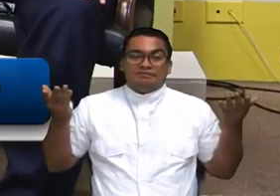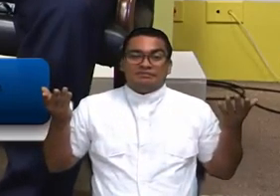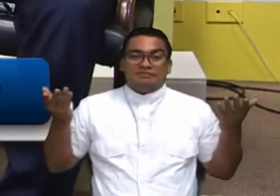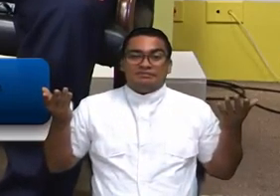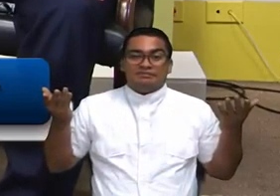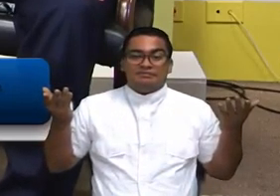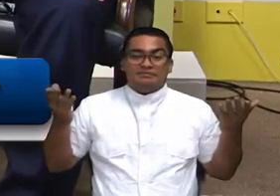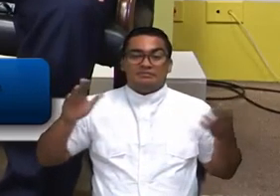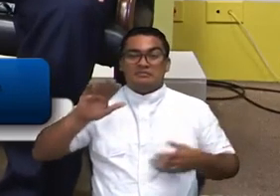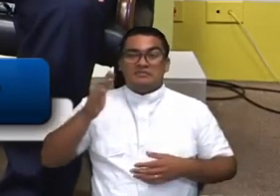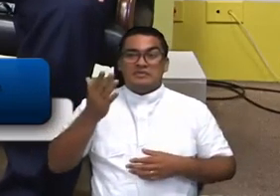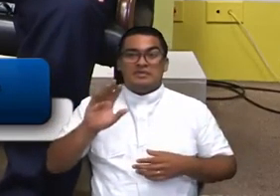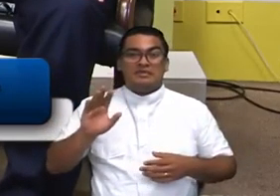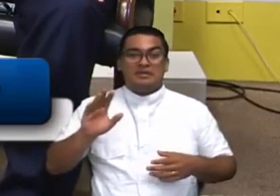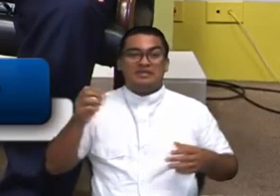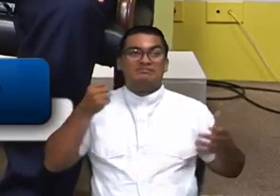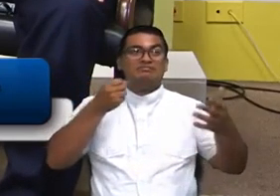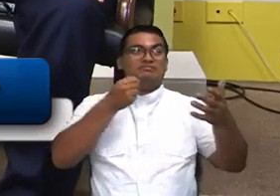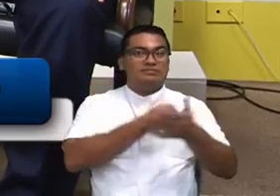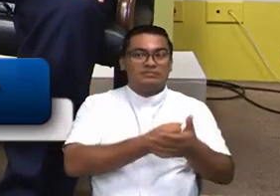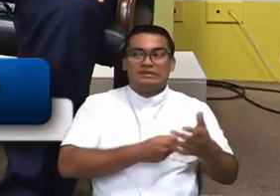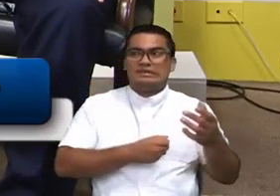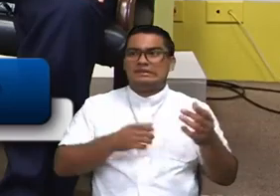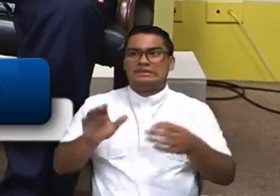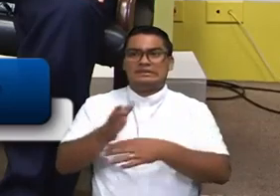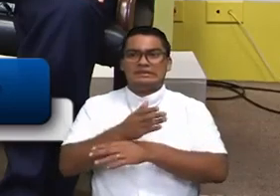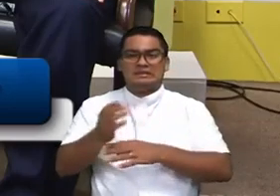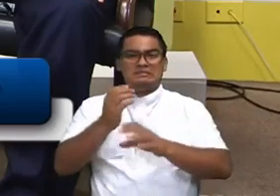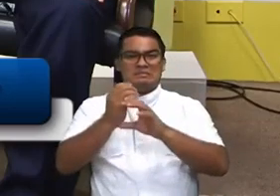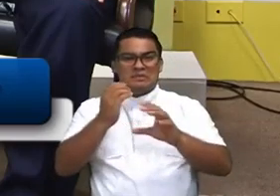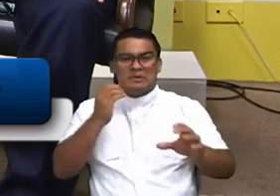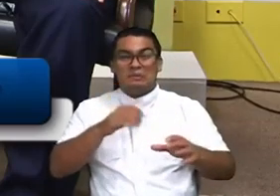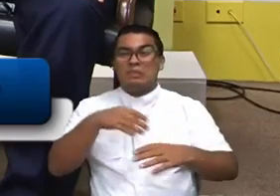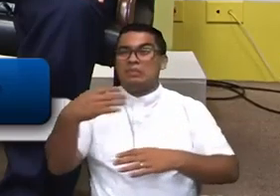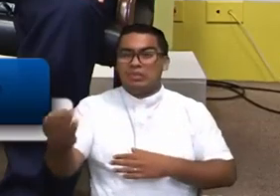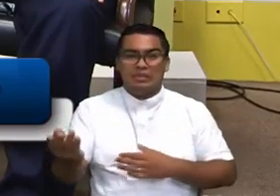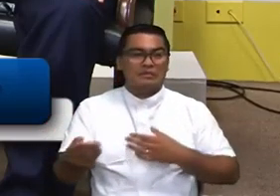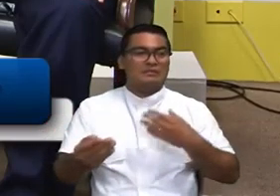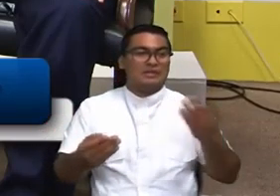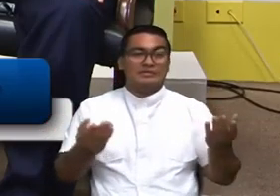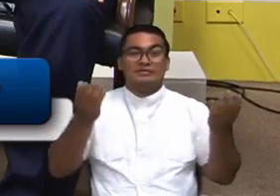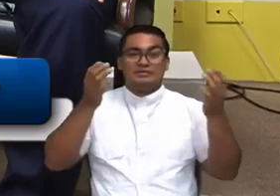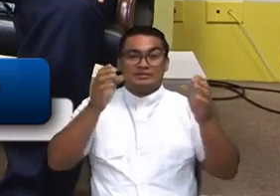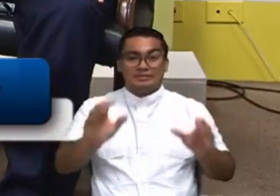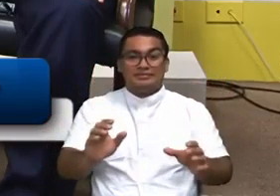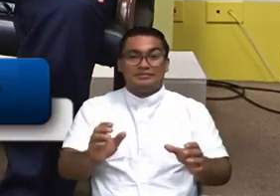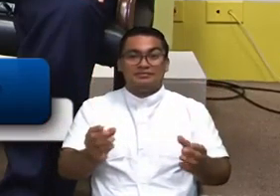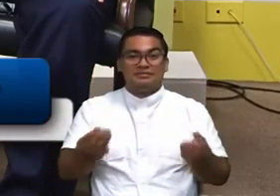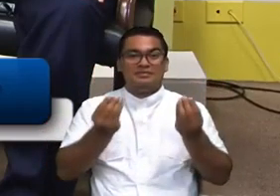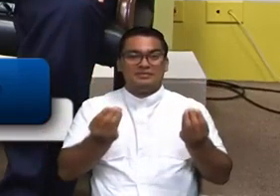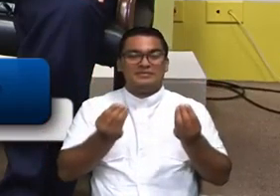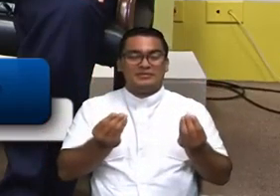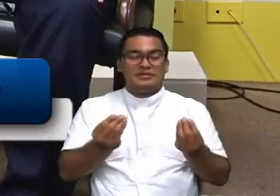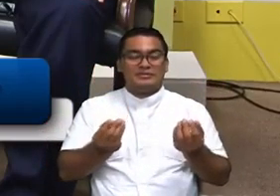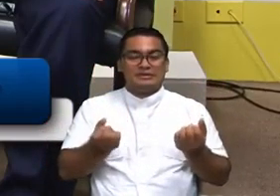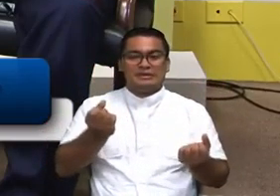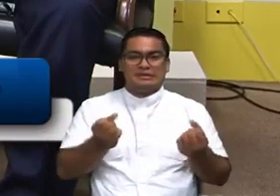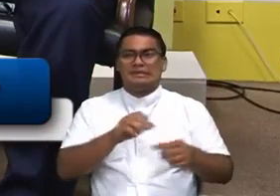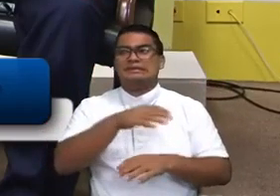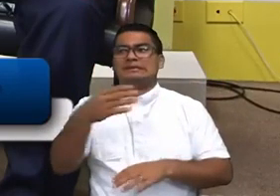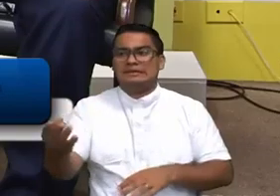Hubo más de 3 accidentes donde se vieron involucrados buses, autobuses y vehículos livianos.